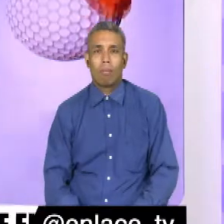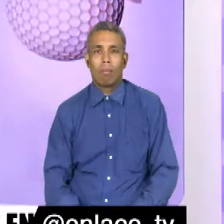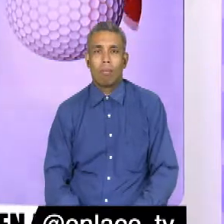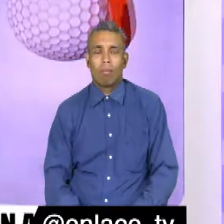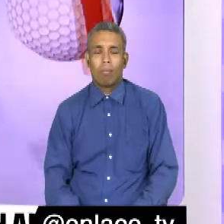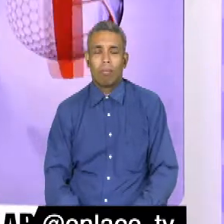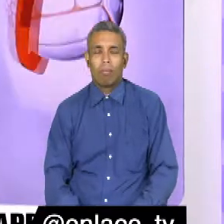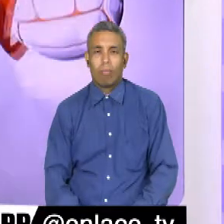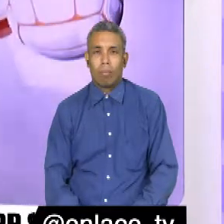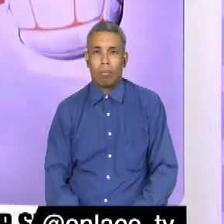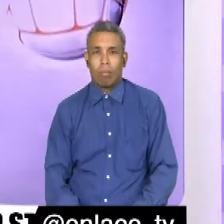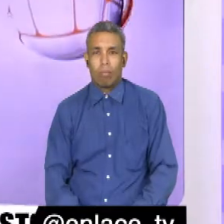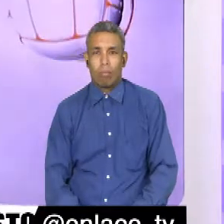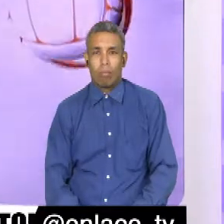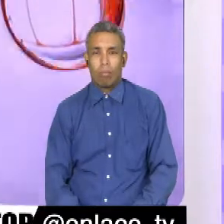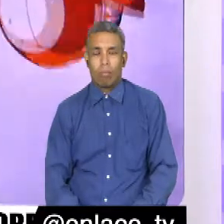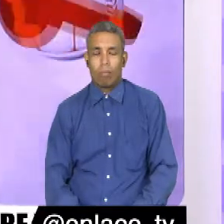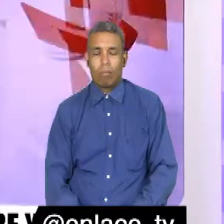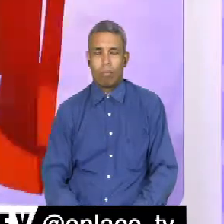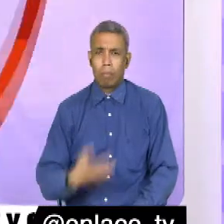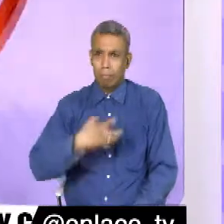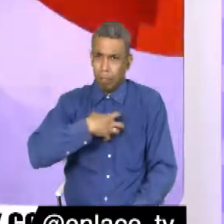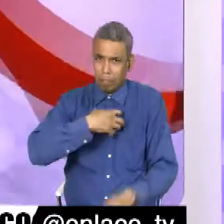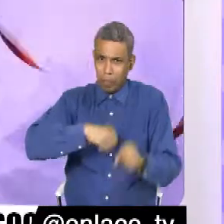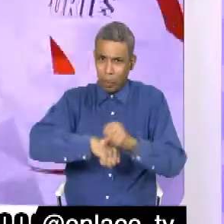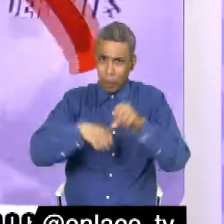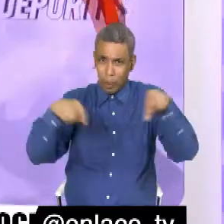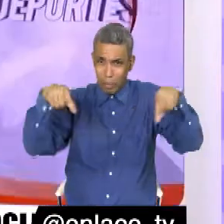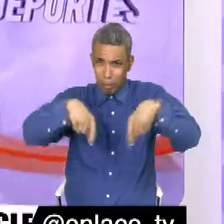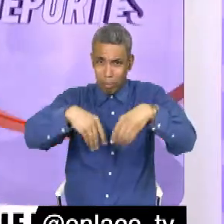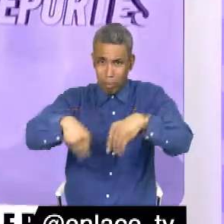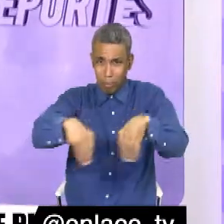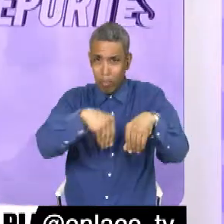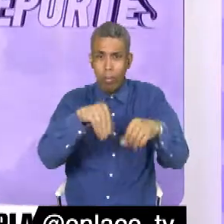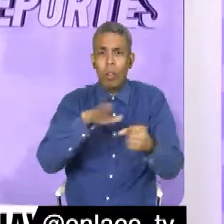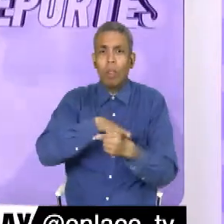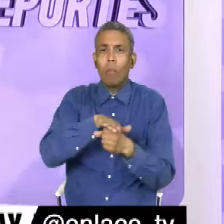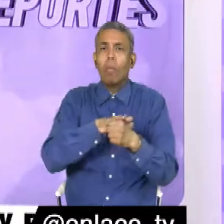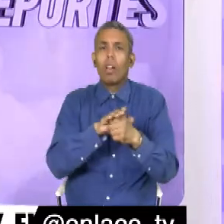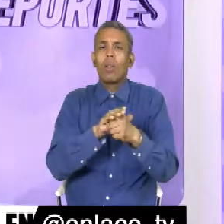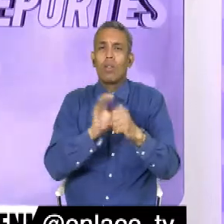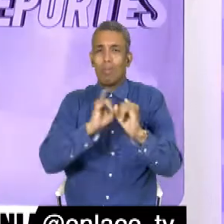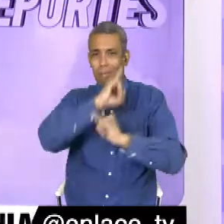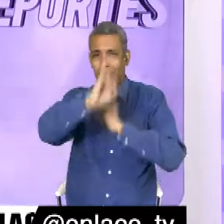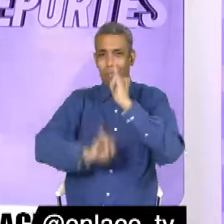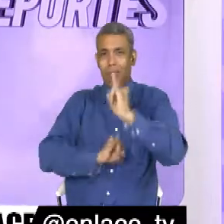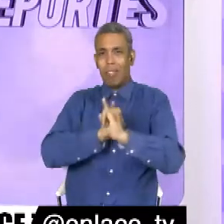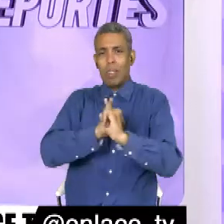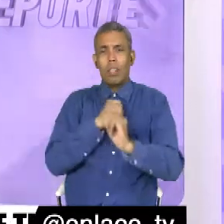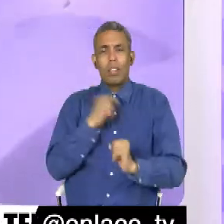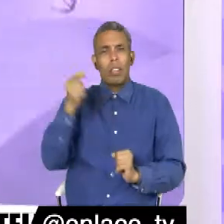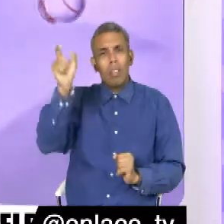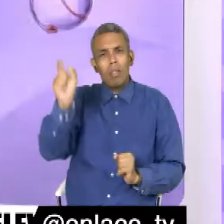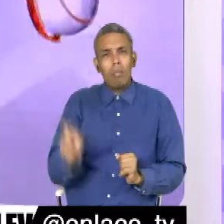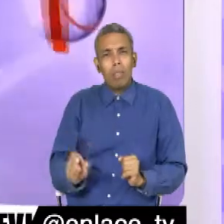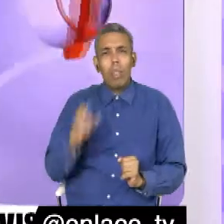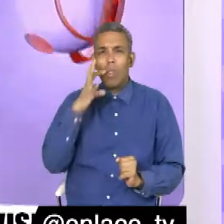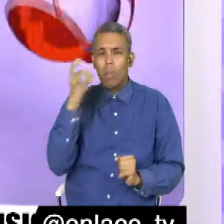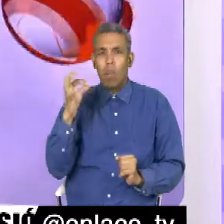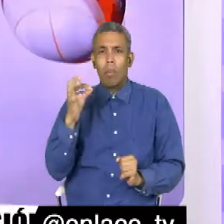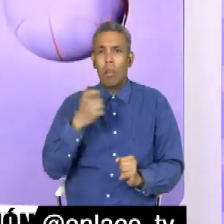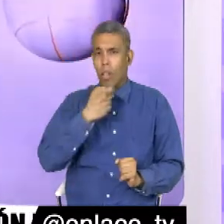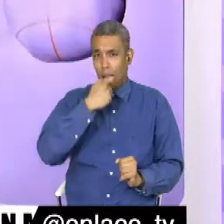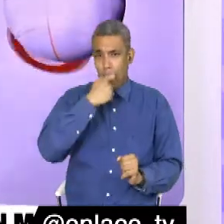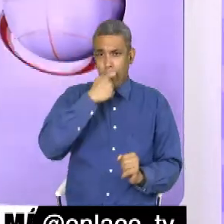Y precisamente este torneo de minifútbol que se desarrolla allí en el barrio internacional es en homenaje a un árbitro de esta disciplina muerto de forma